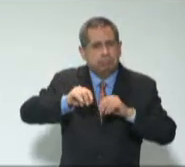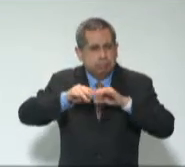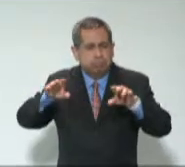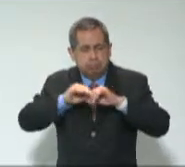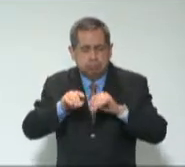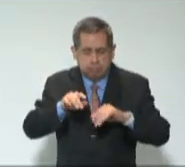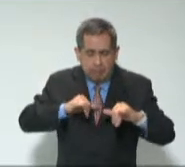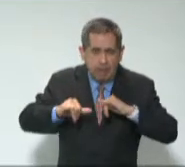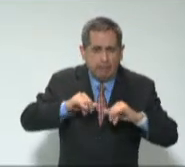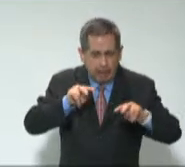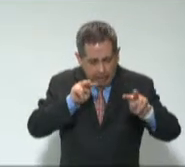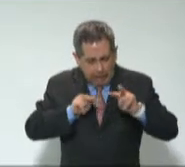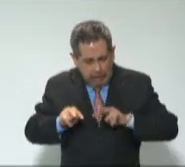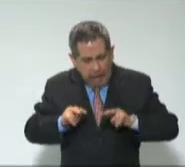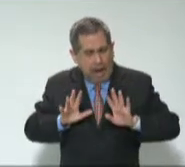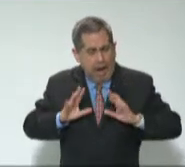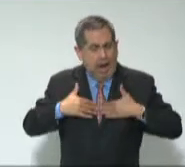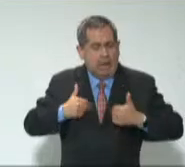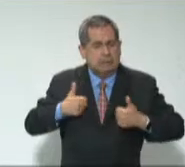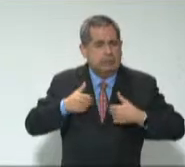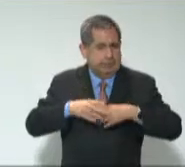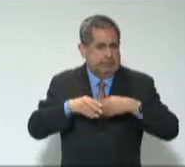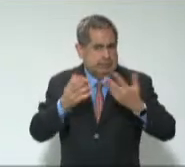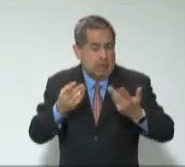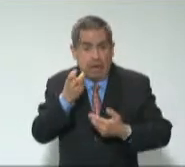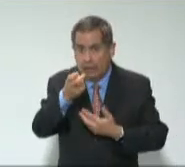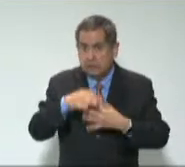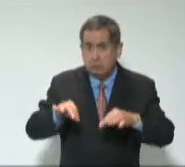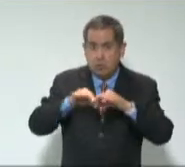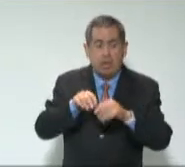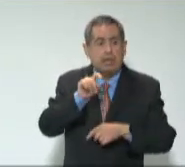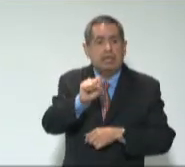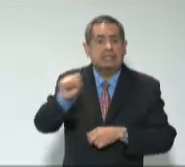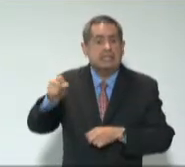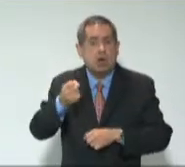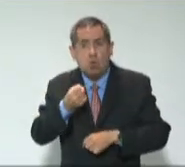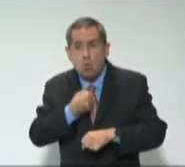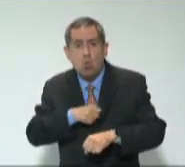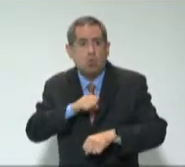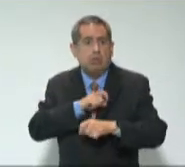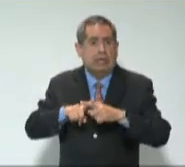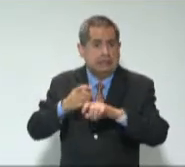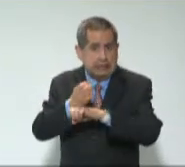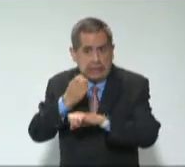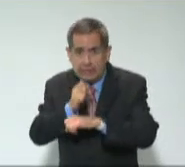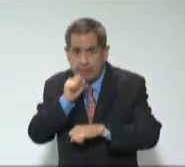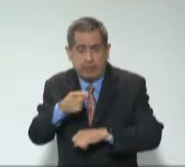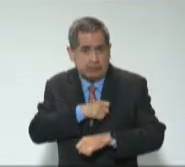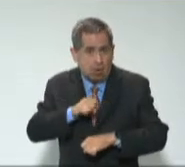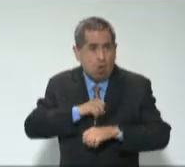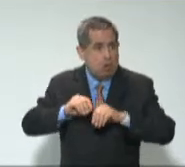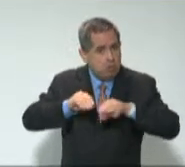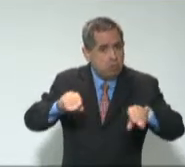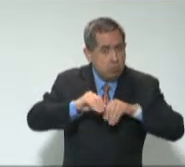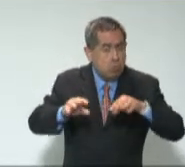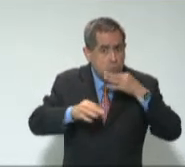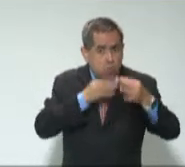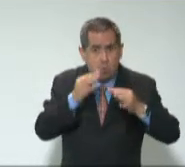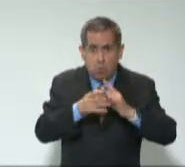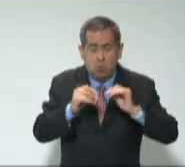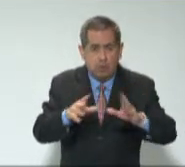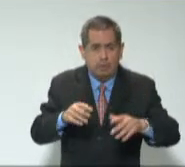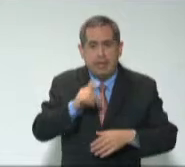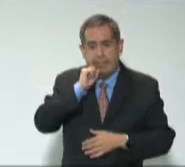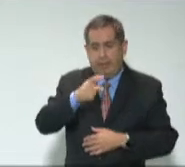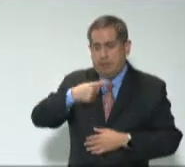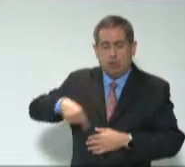debidas medidas en las en las eh eh secretarias de salud estatales y eh Y bueno resumiendo lo que nos toca